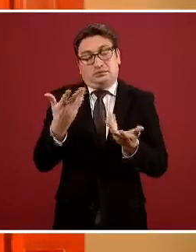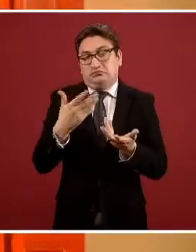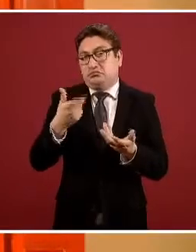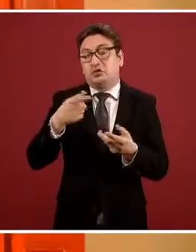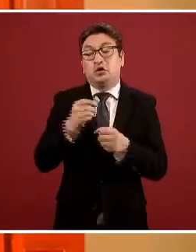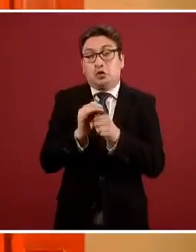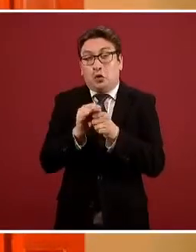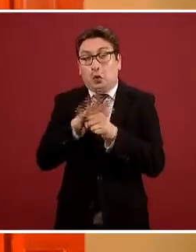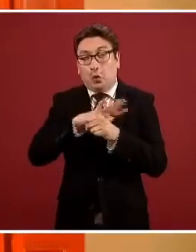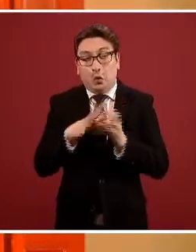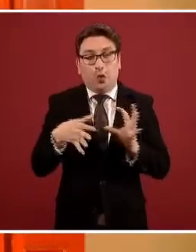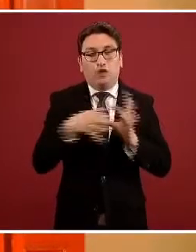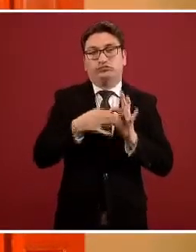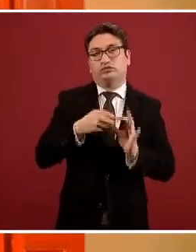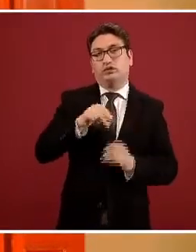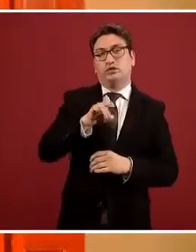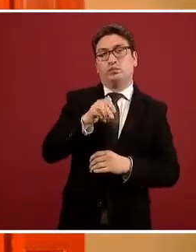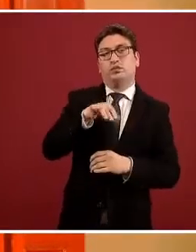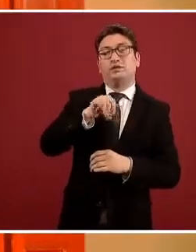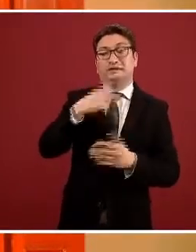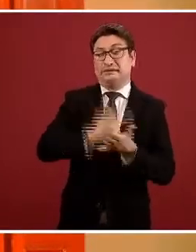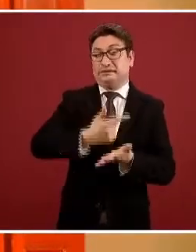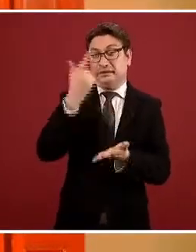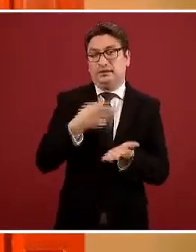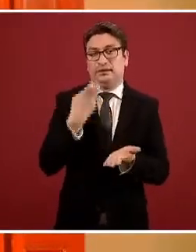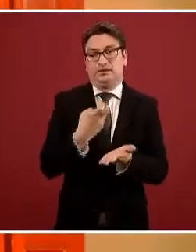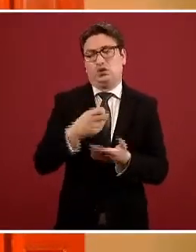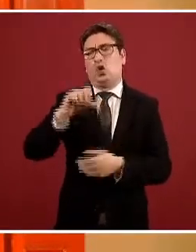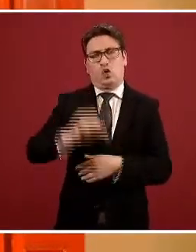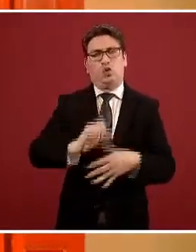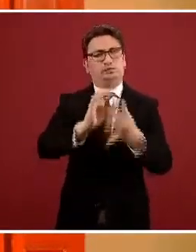de la enfermedad COVID grave. Hoy no lo